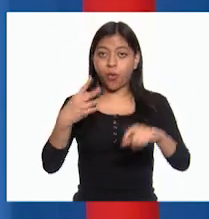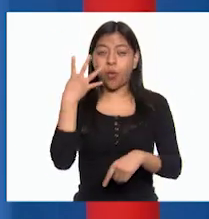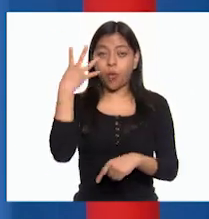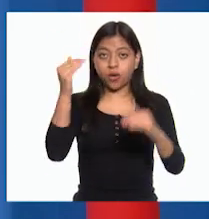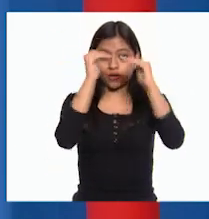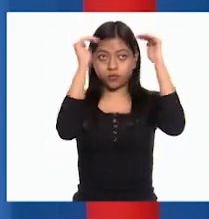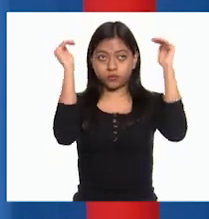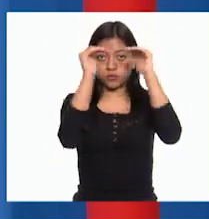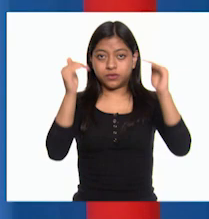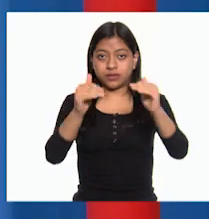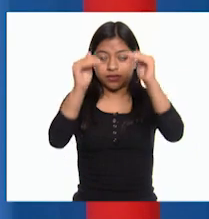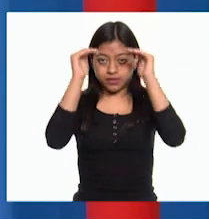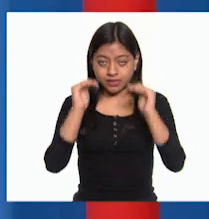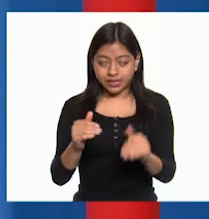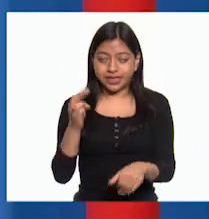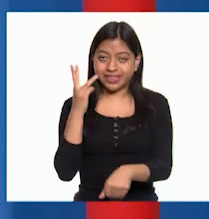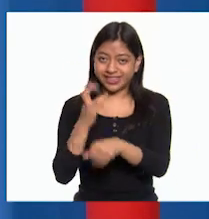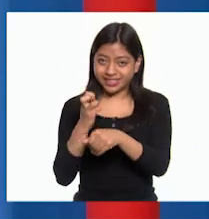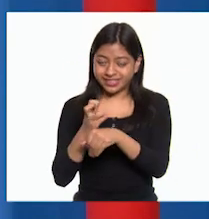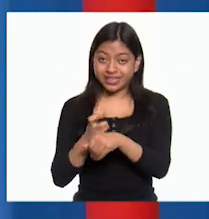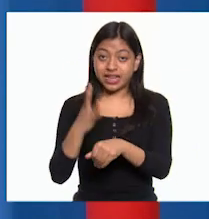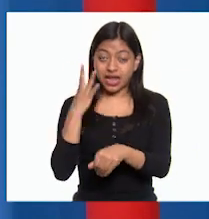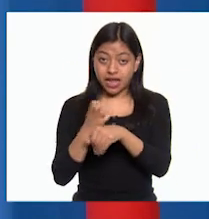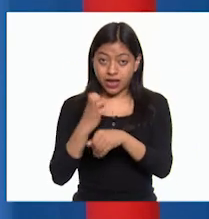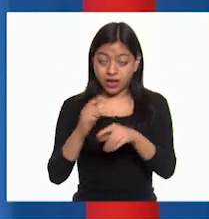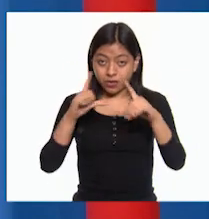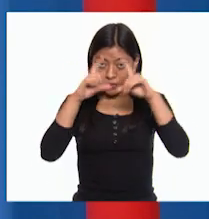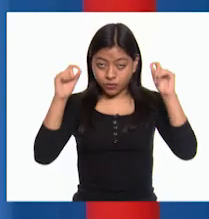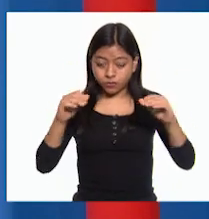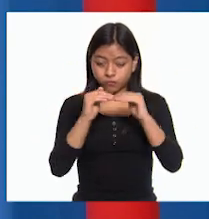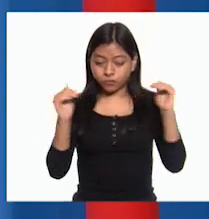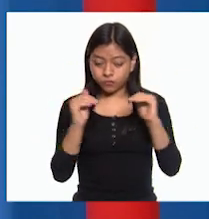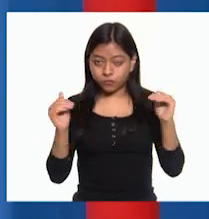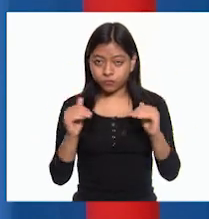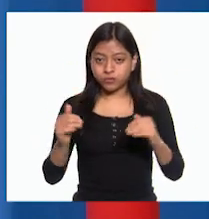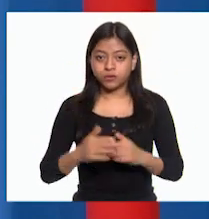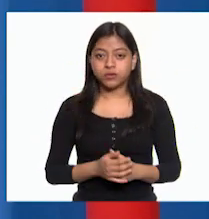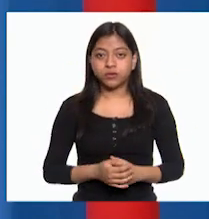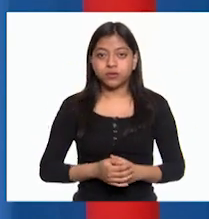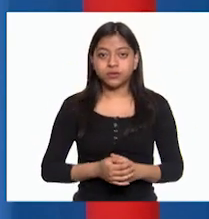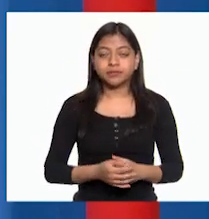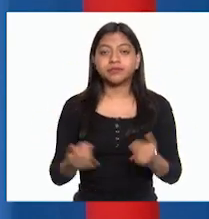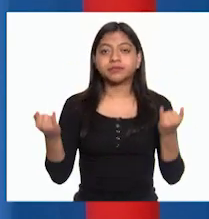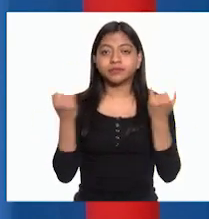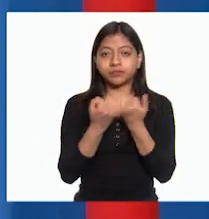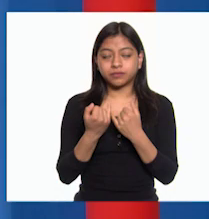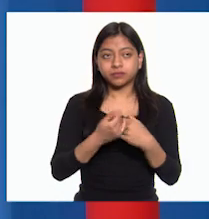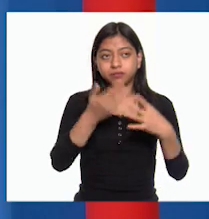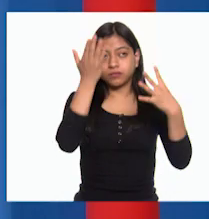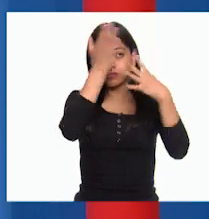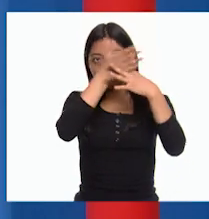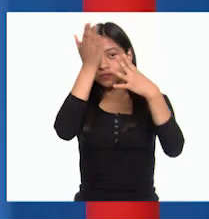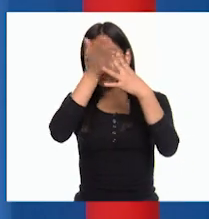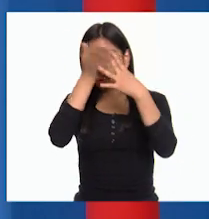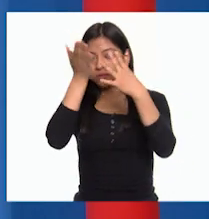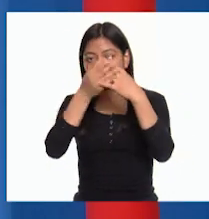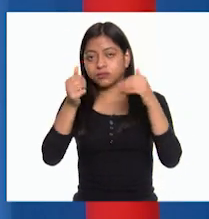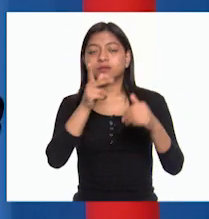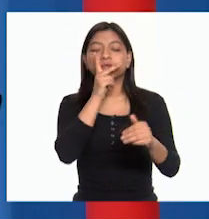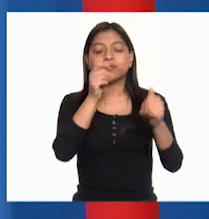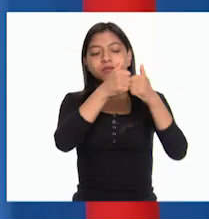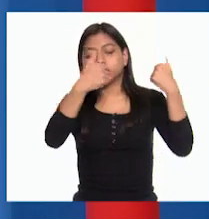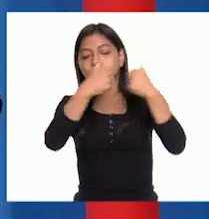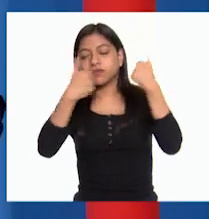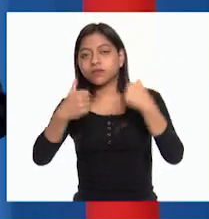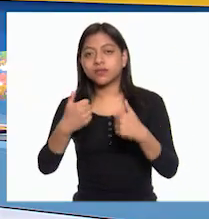de 3. Y en todos los versos son endecasílabos, es decir, tienen 11